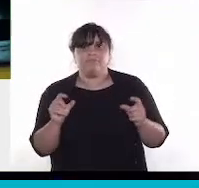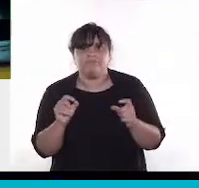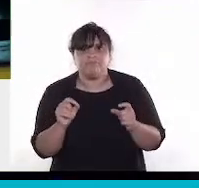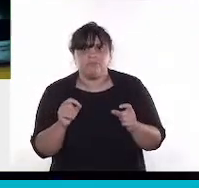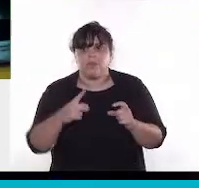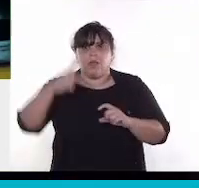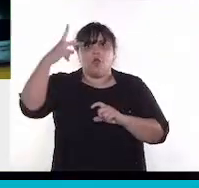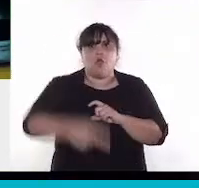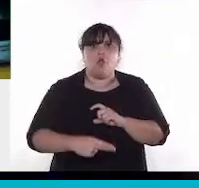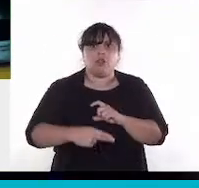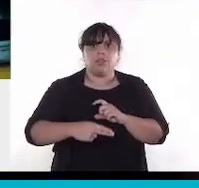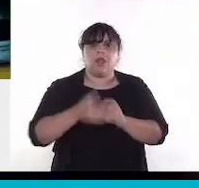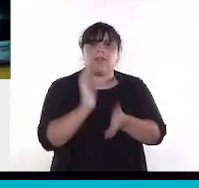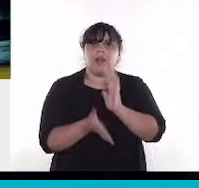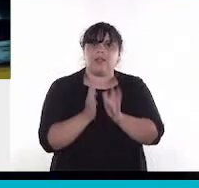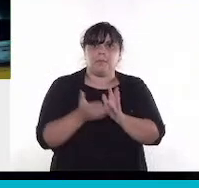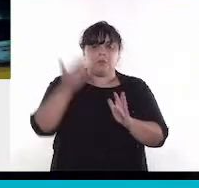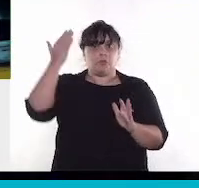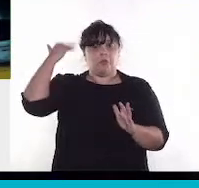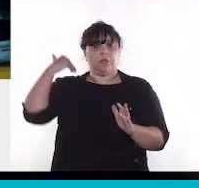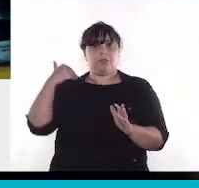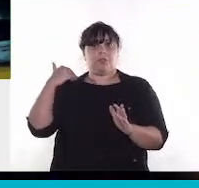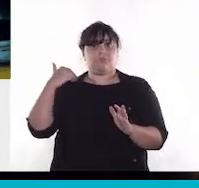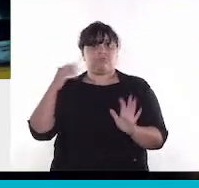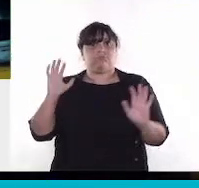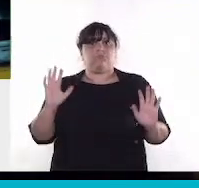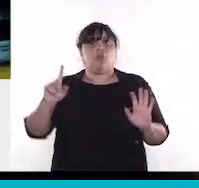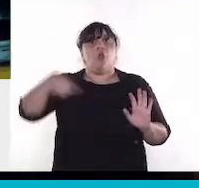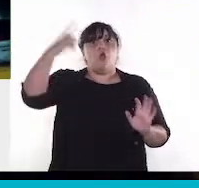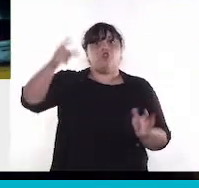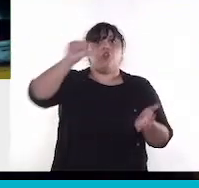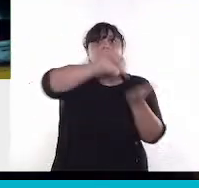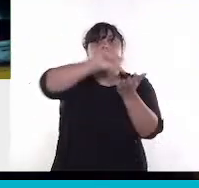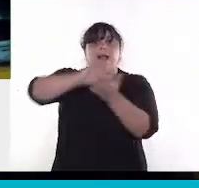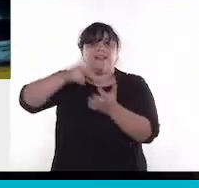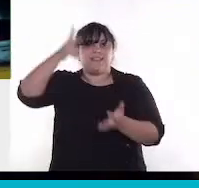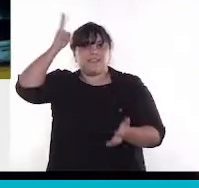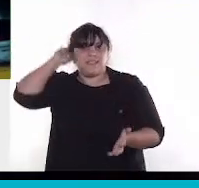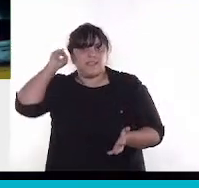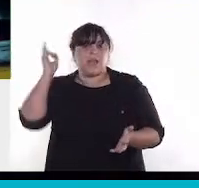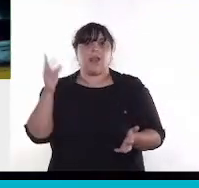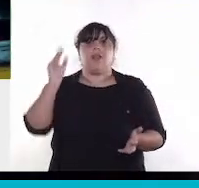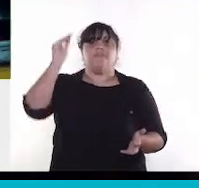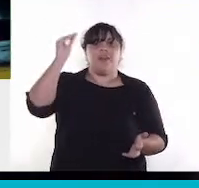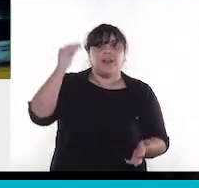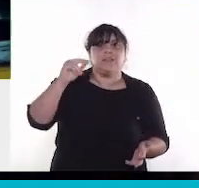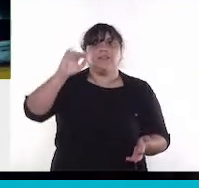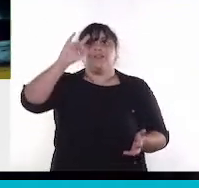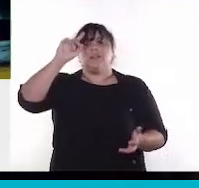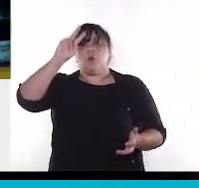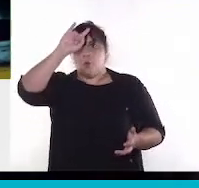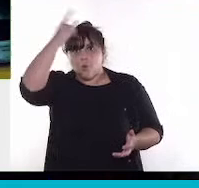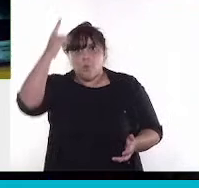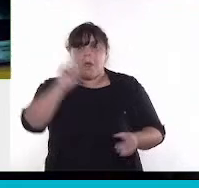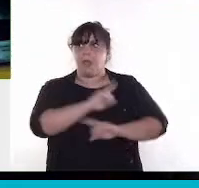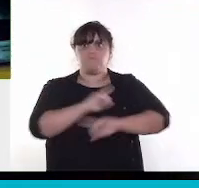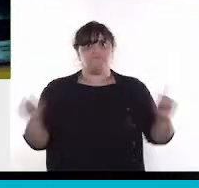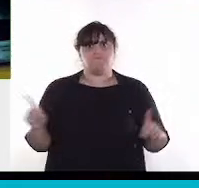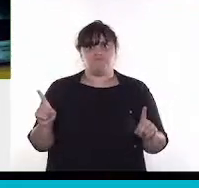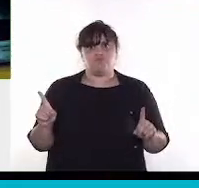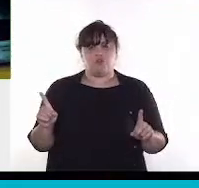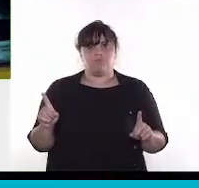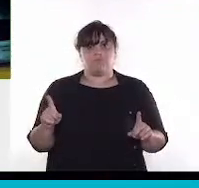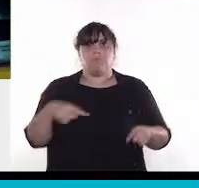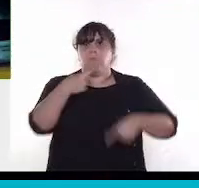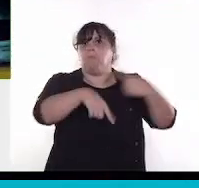sus tratamientos, algo que no sucedió en países vecinos como Chile, Brasil y Uruguay. A esta falta de continuidad